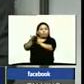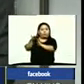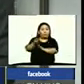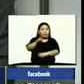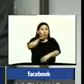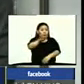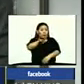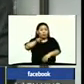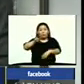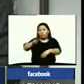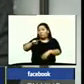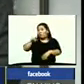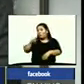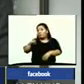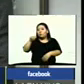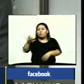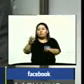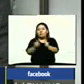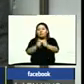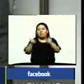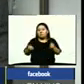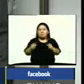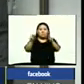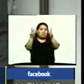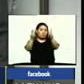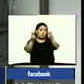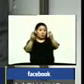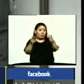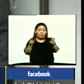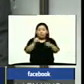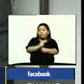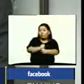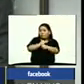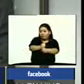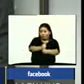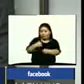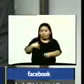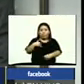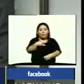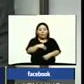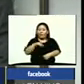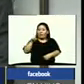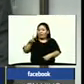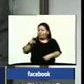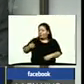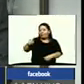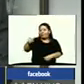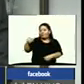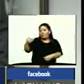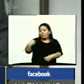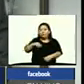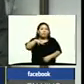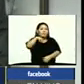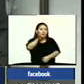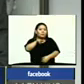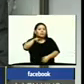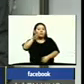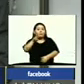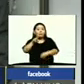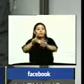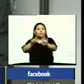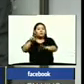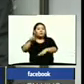.5 millones. Y en el área de seguridad, el año pasado estaba en 426